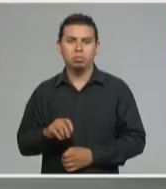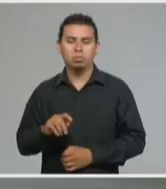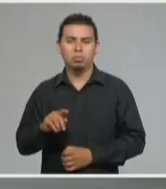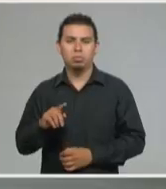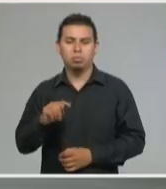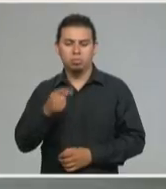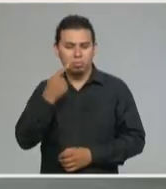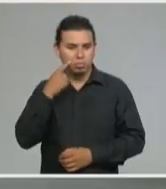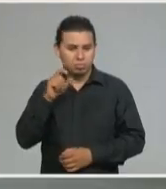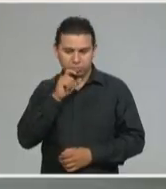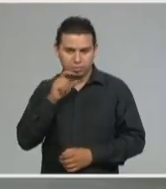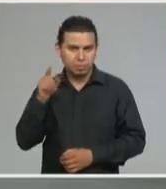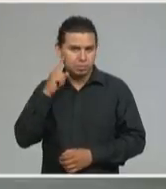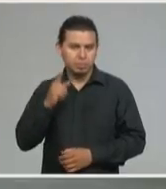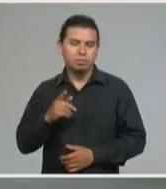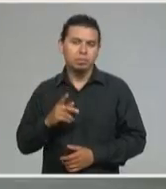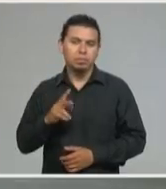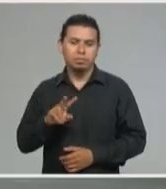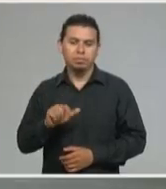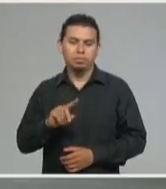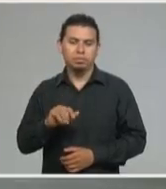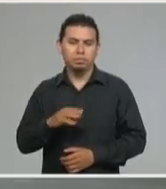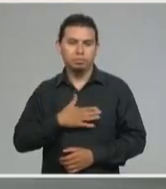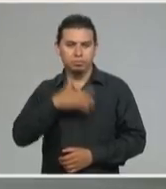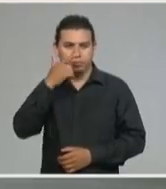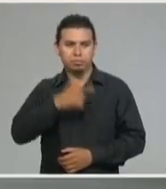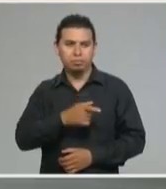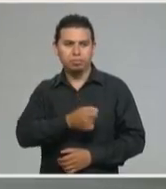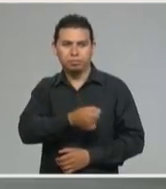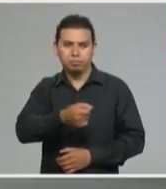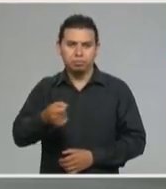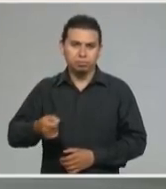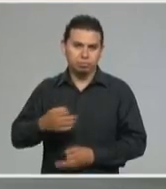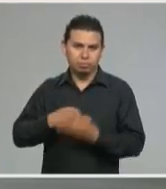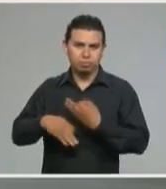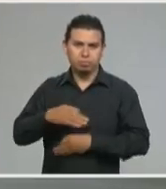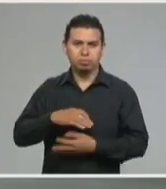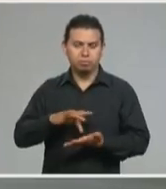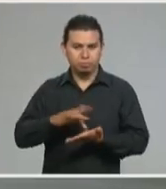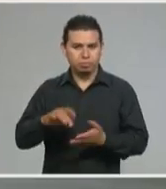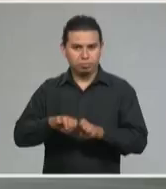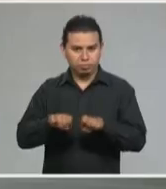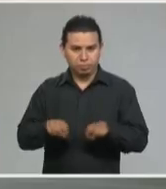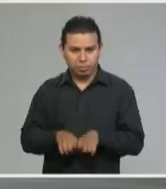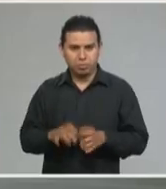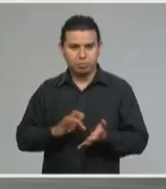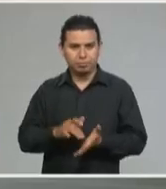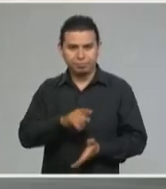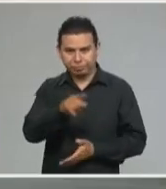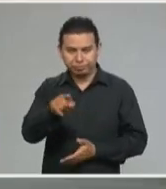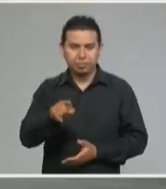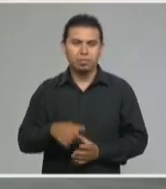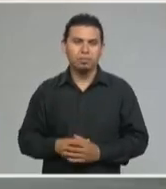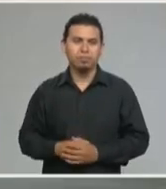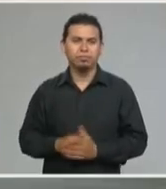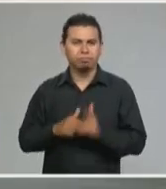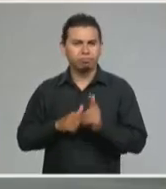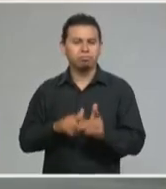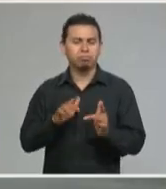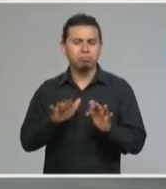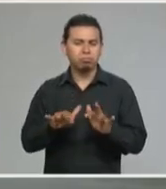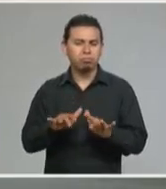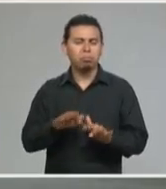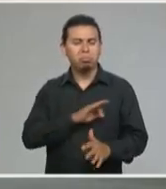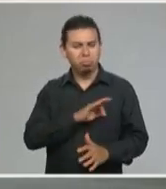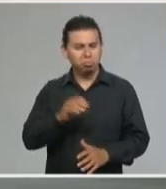de jitomate. Vladimir, buenas noches a todos, cordial saludo, gracias por el equipo, también gracias a usted. Y síganos escribiendo, síganos